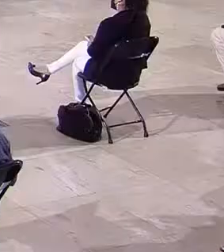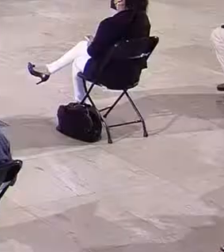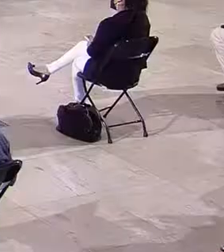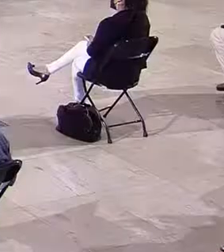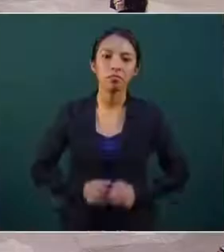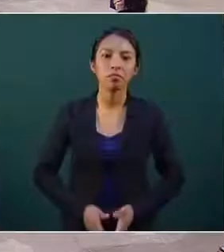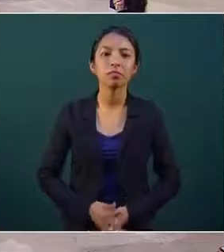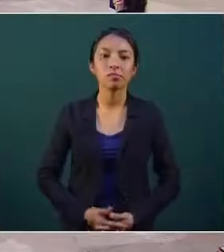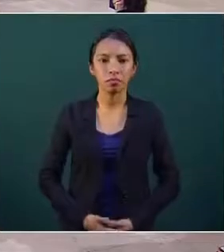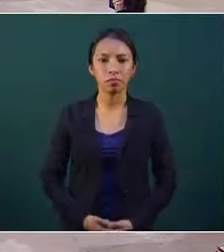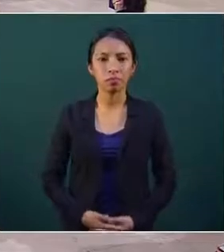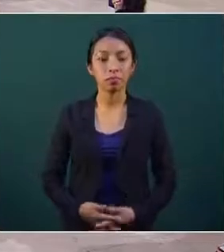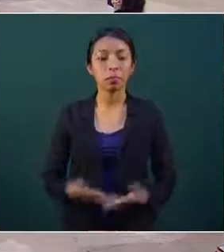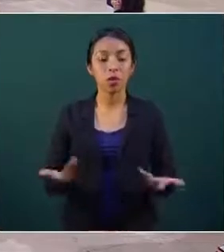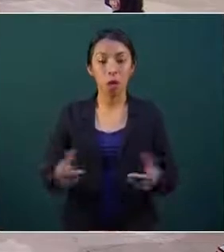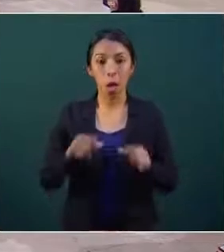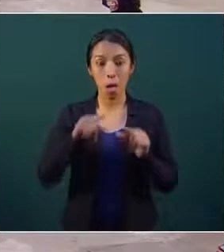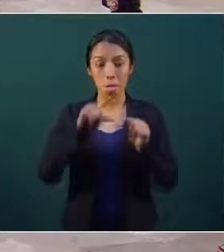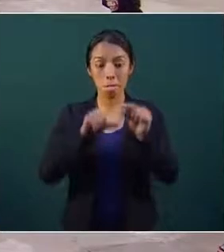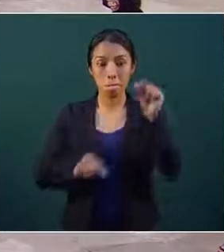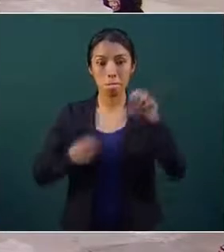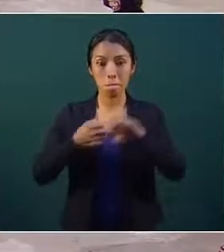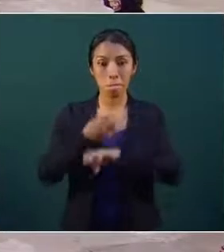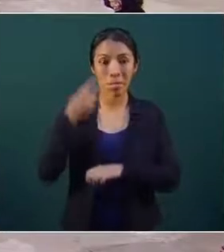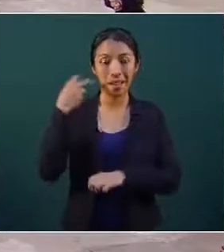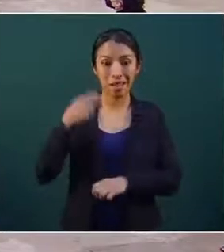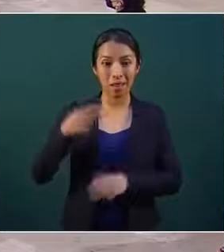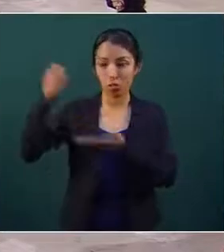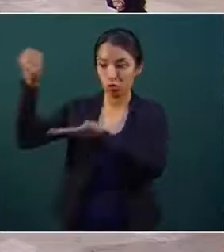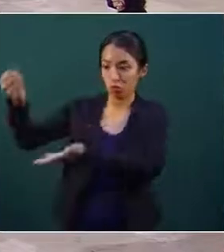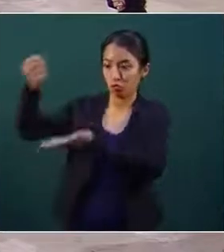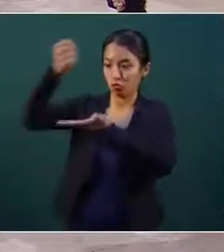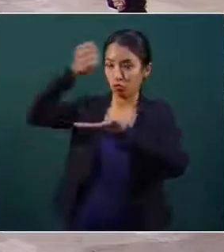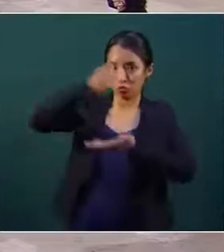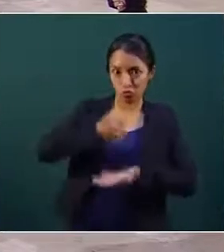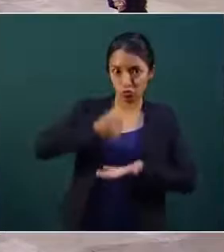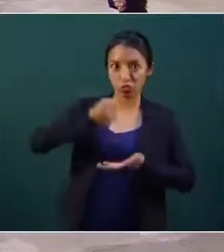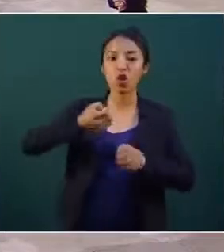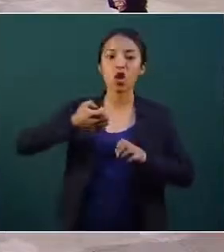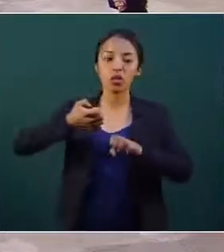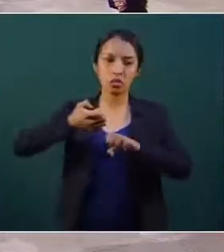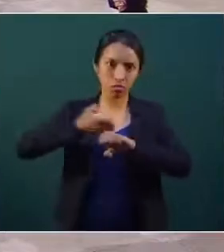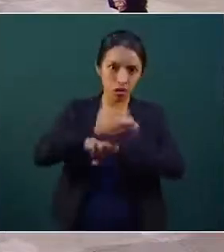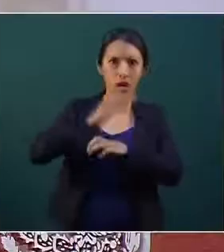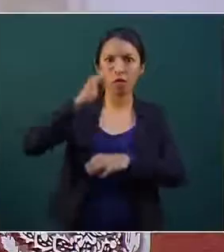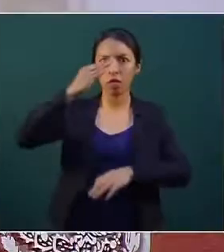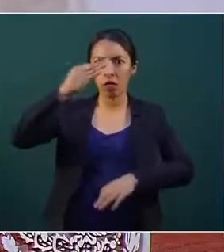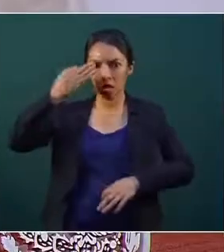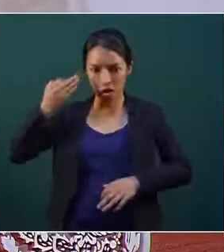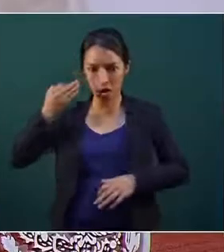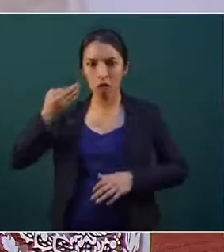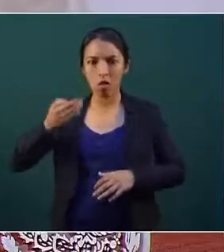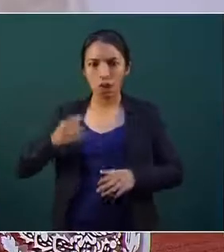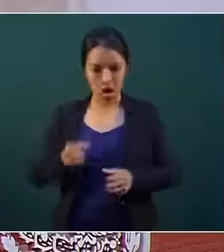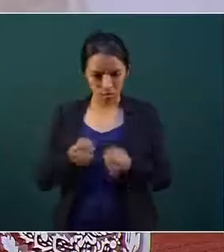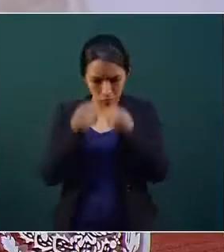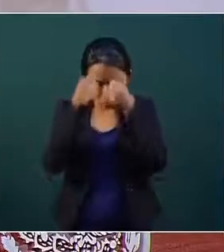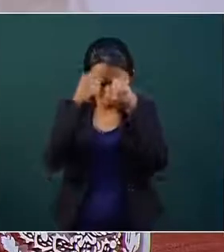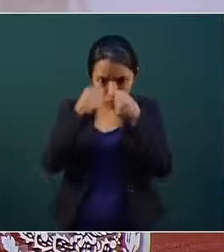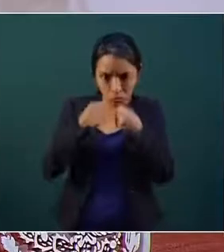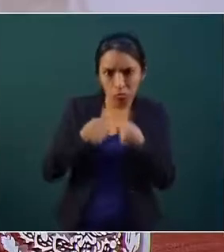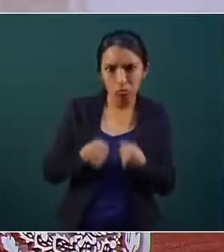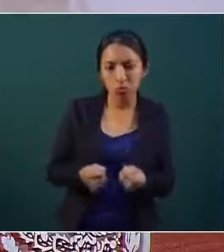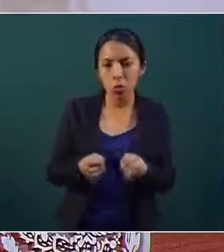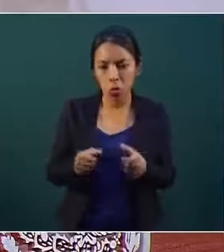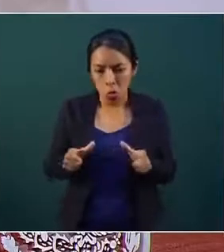sigue. Veracruz recibe recursos federales y estatales para fortalecer la seguridad pública aquí en el Estado. En lo que